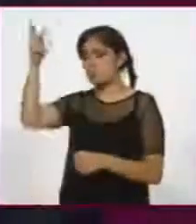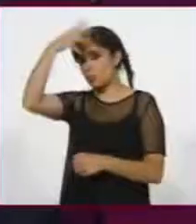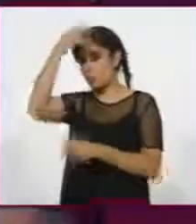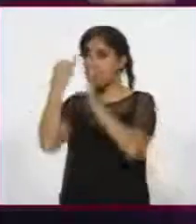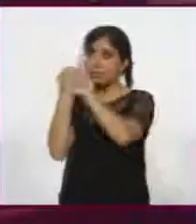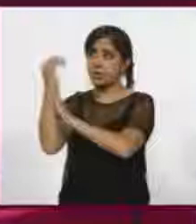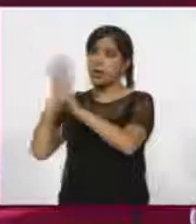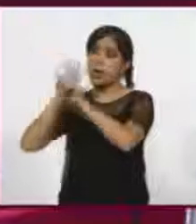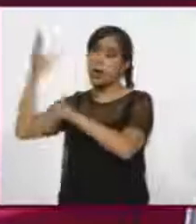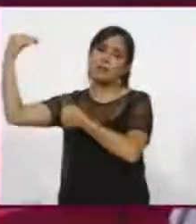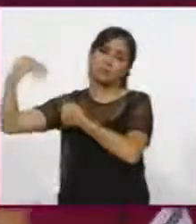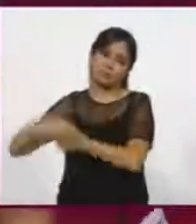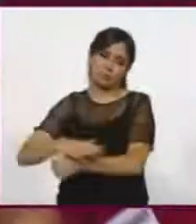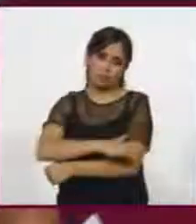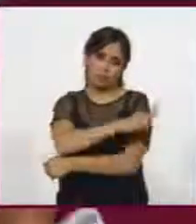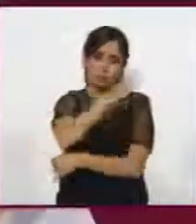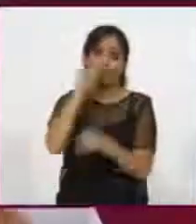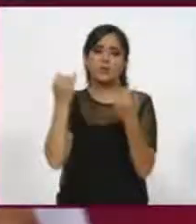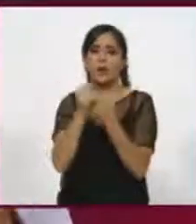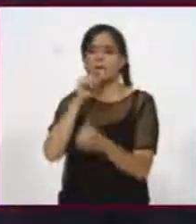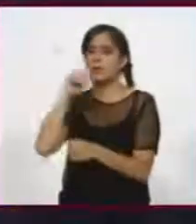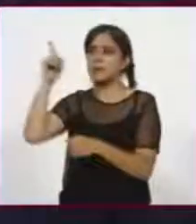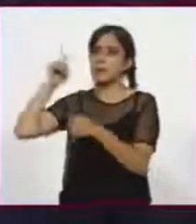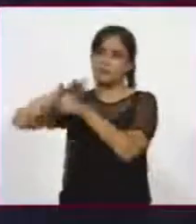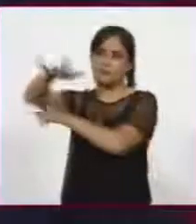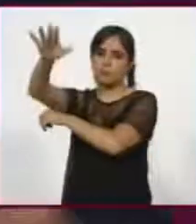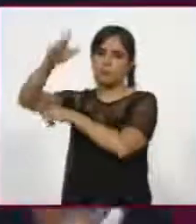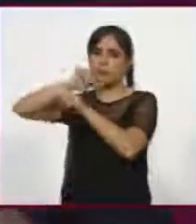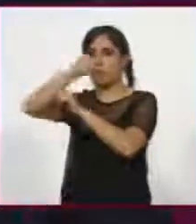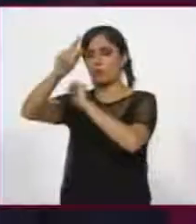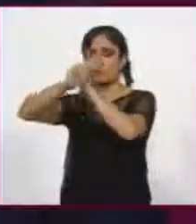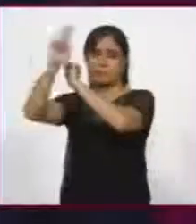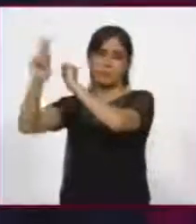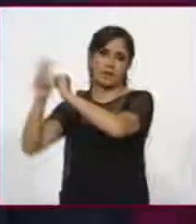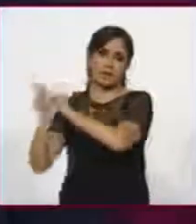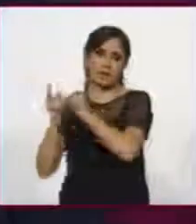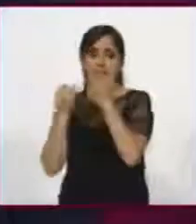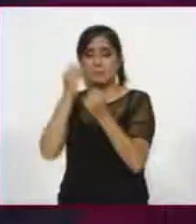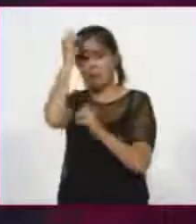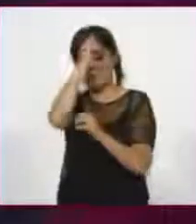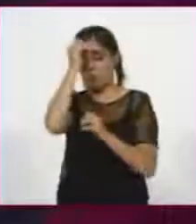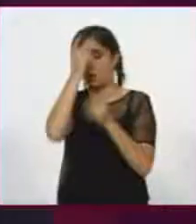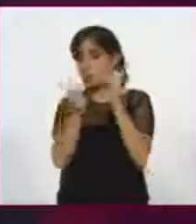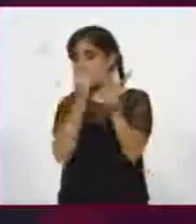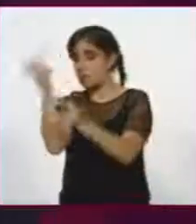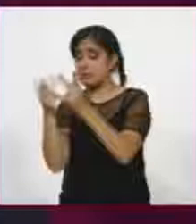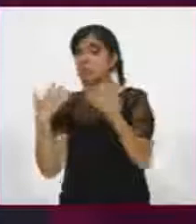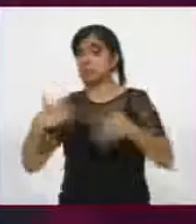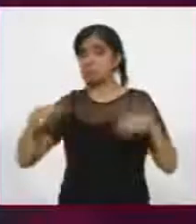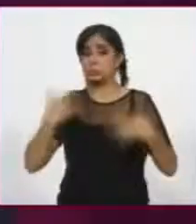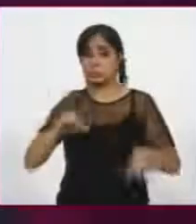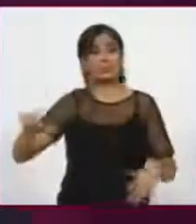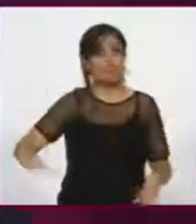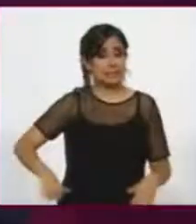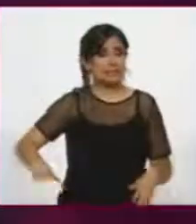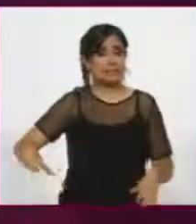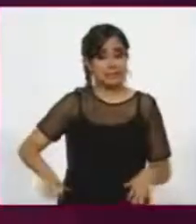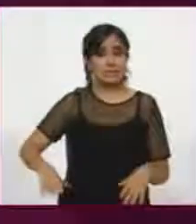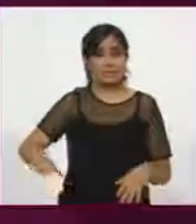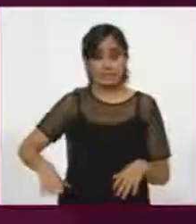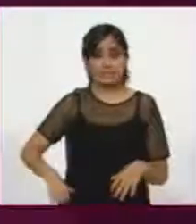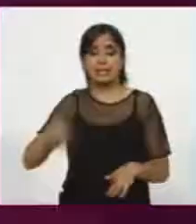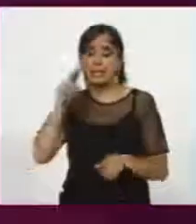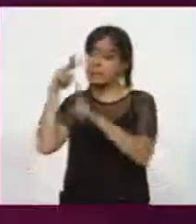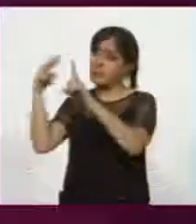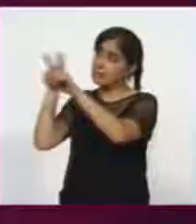los únicos. Y como verás, hay un tema de percepciones y de opiniones muy interesante cuando nos vemos en el mundo, cuando vemos